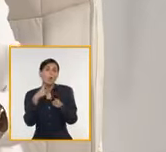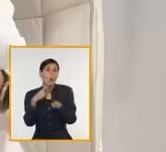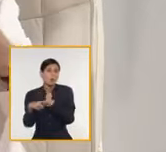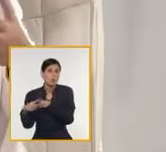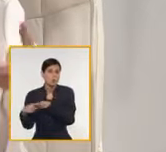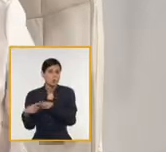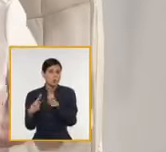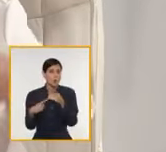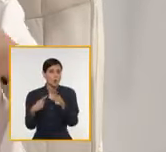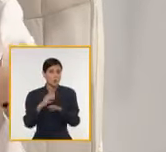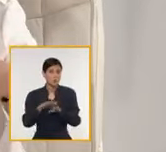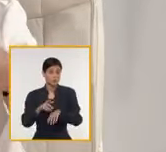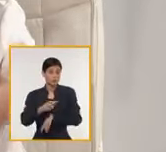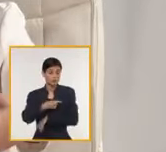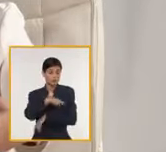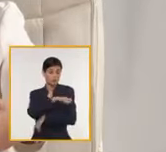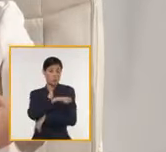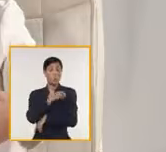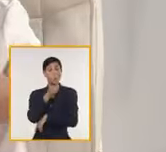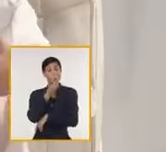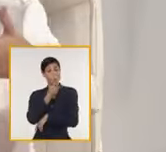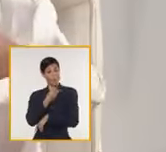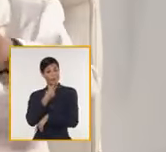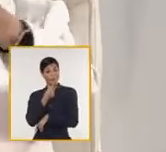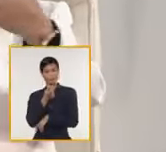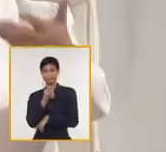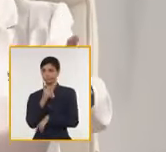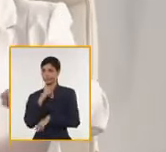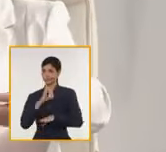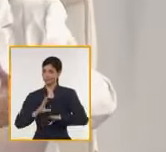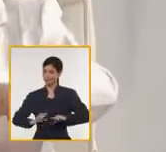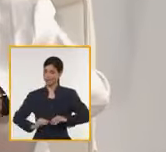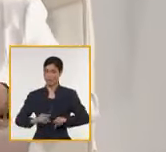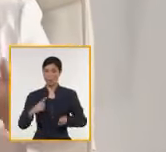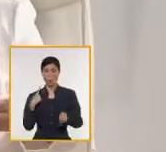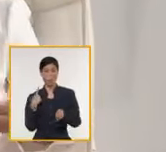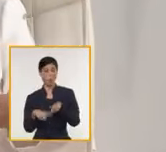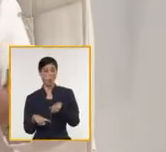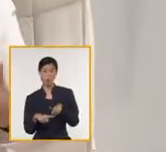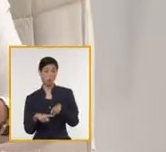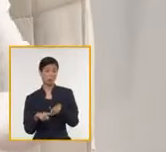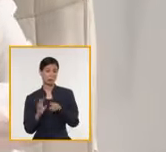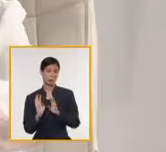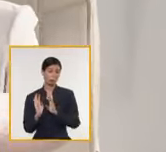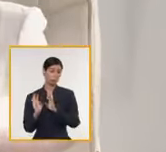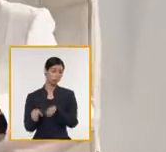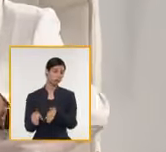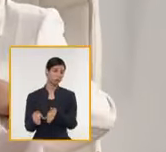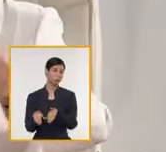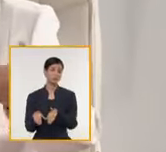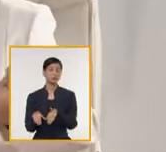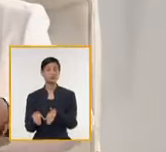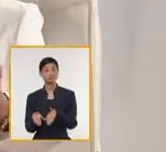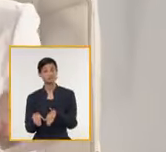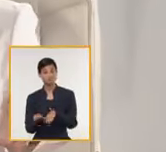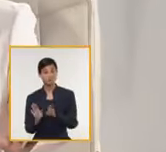de la ciudadanía puede estar en desacuerdo, o una parte de la ciudadanía puede estar en desacuerdo con